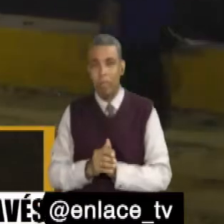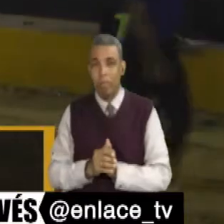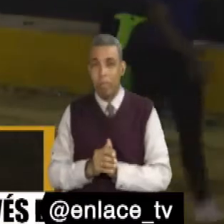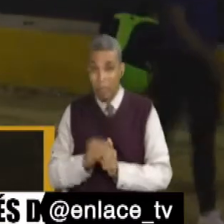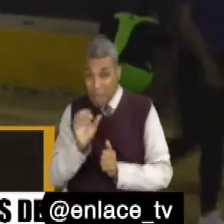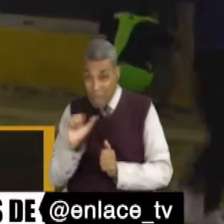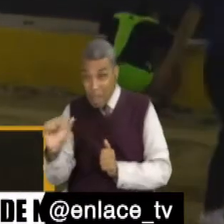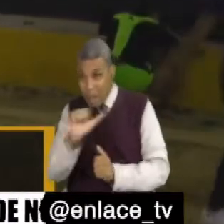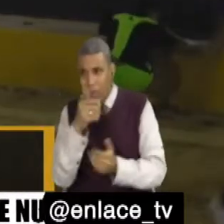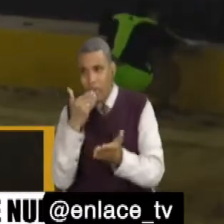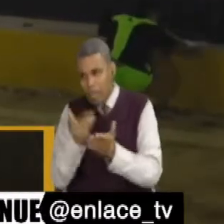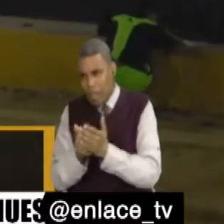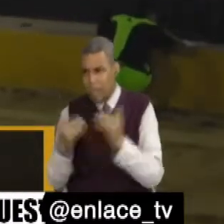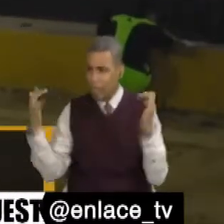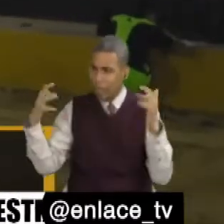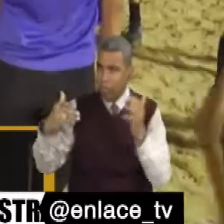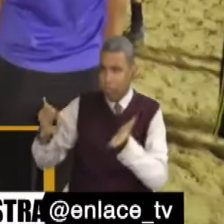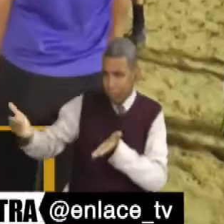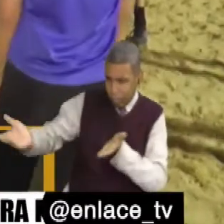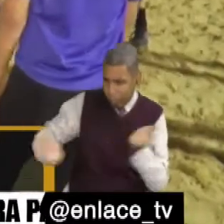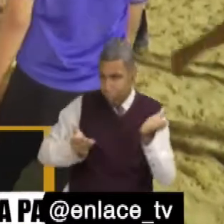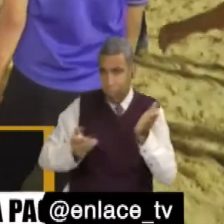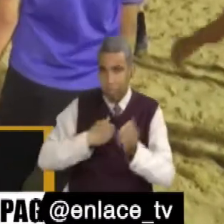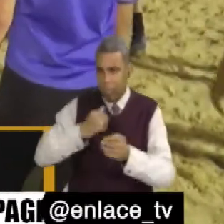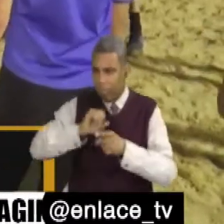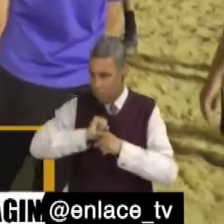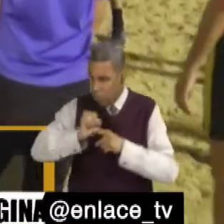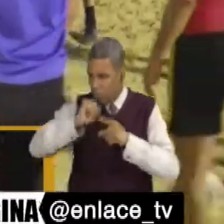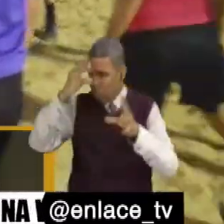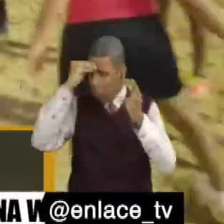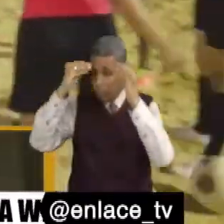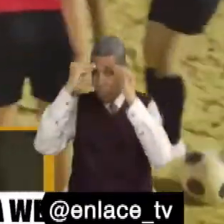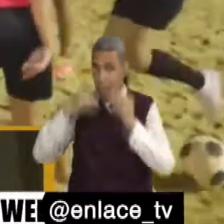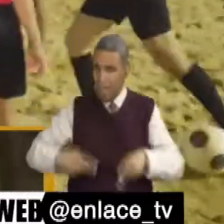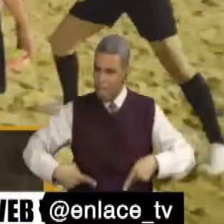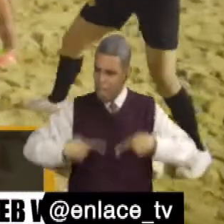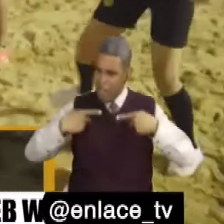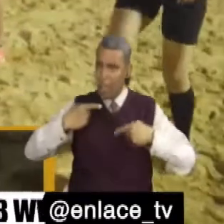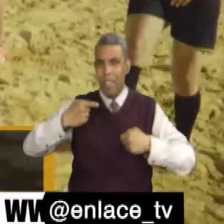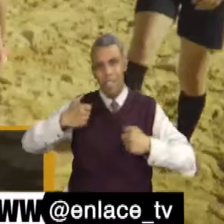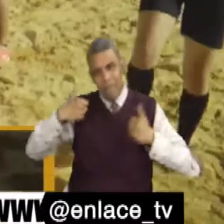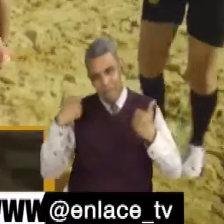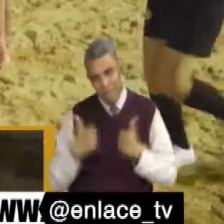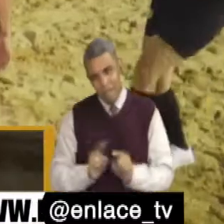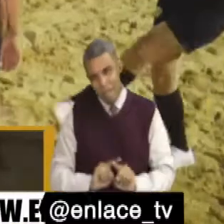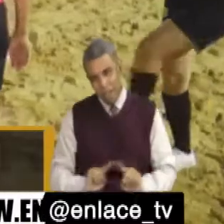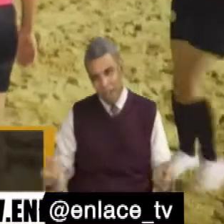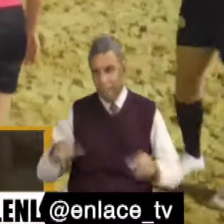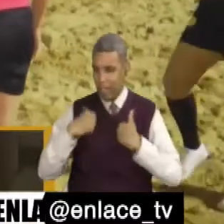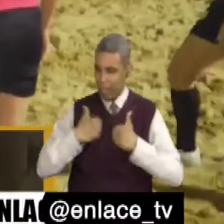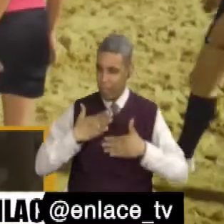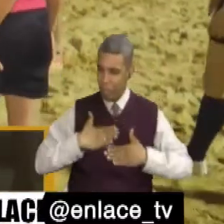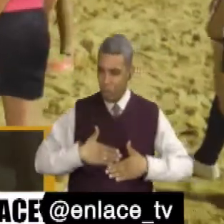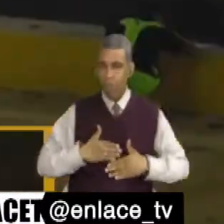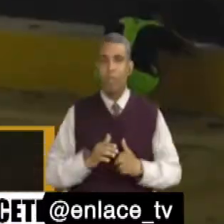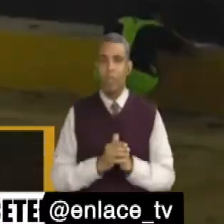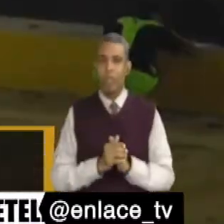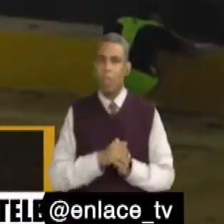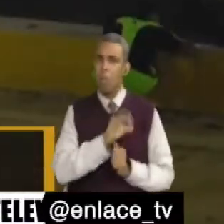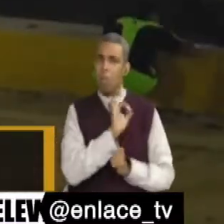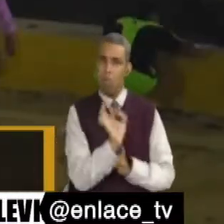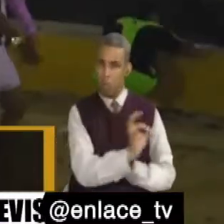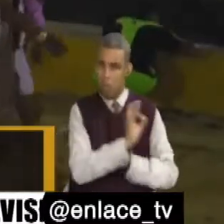que nosotros tenemos la oportunidad de un estilo de vida diferente, la oportunidad de que puedan llegar al